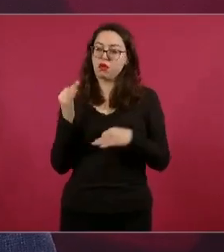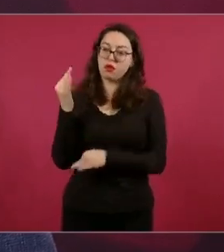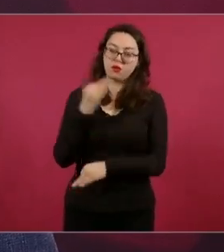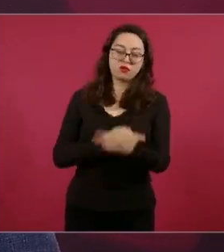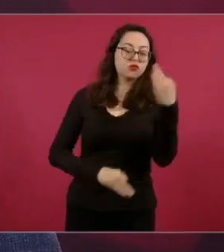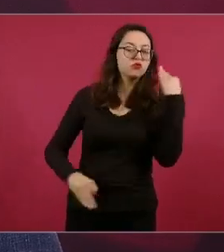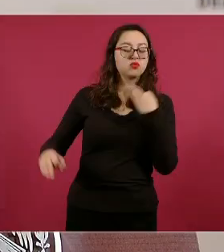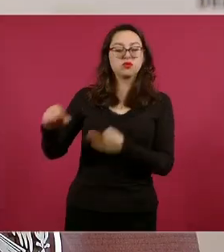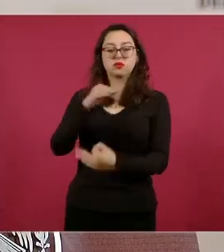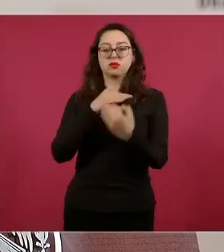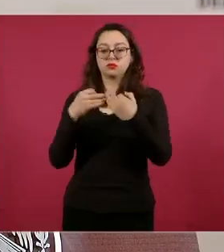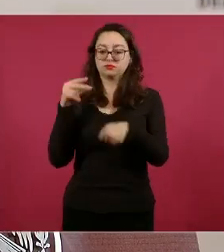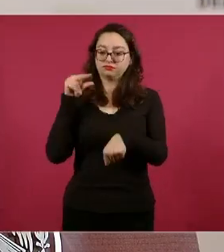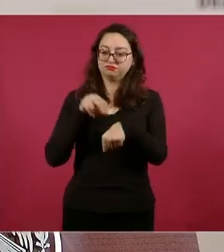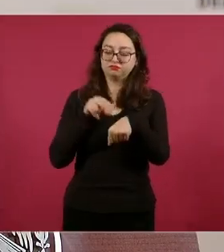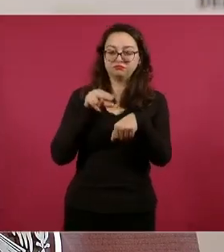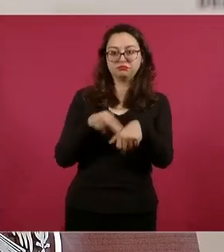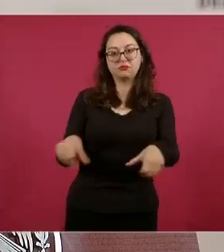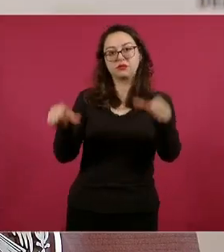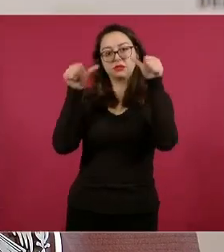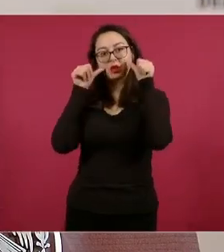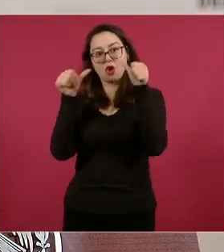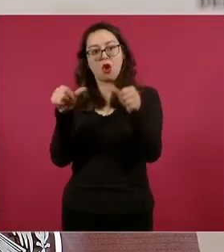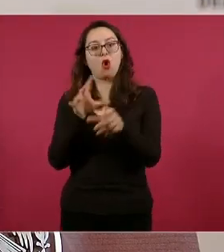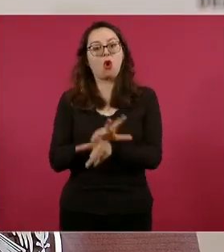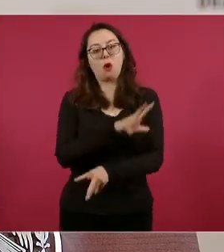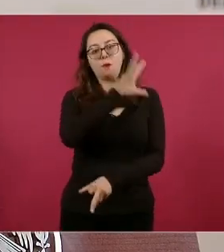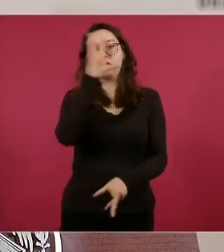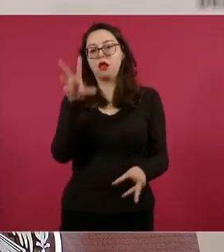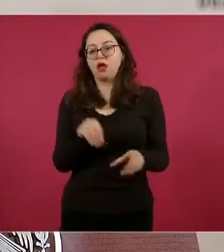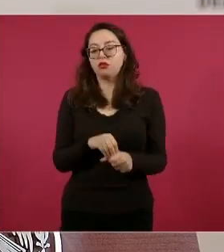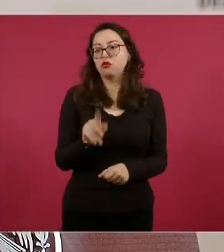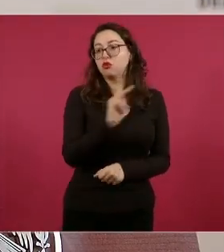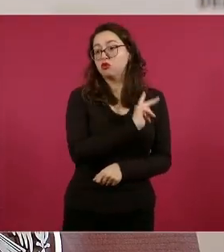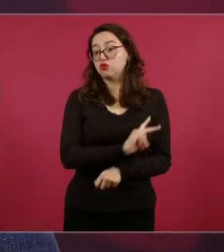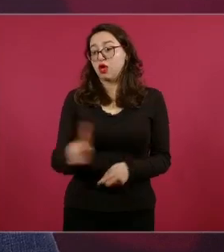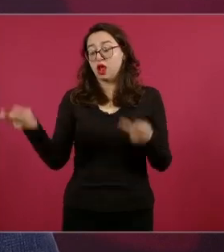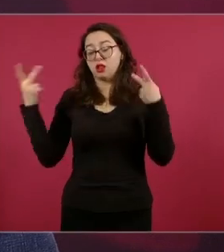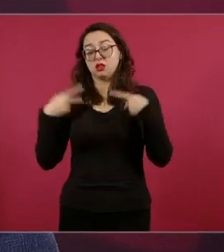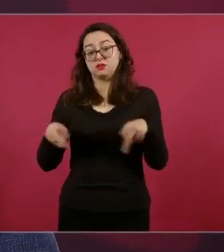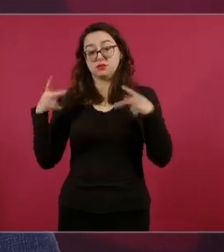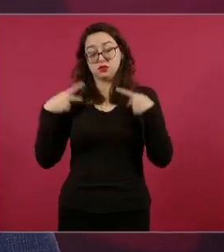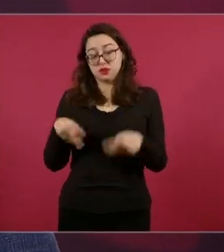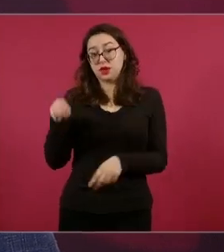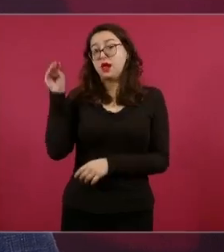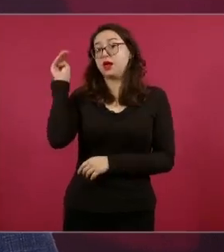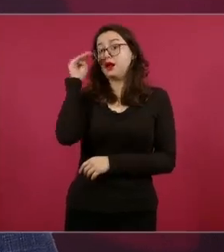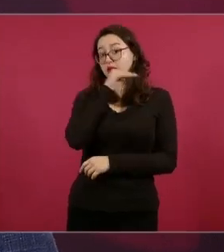integral, universal y gratuita, y que esto incluya